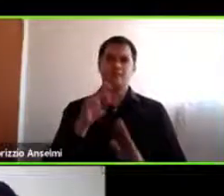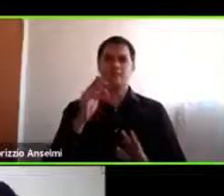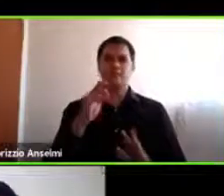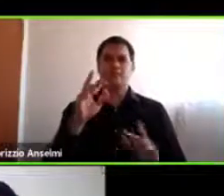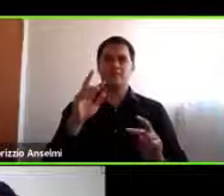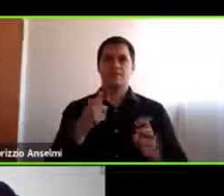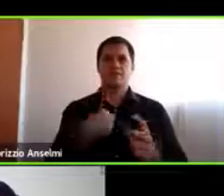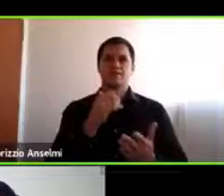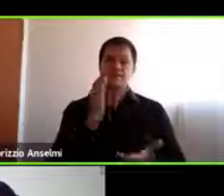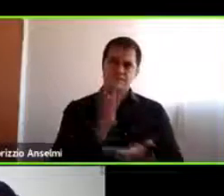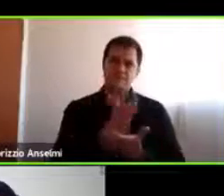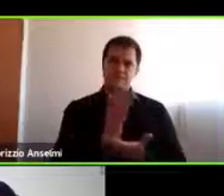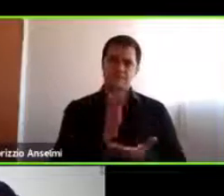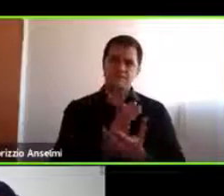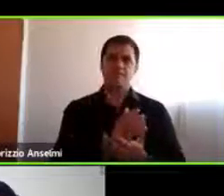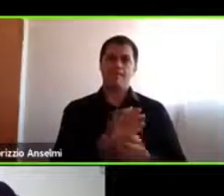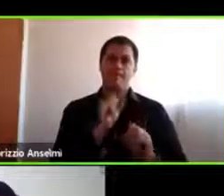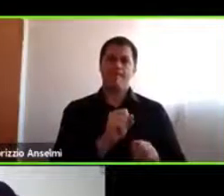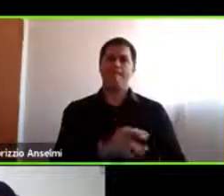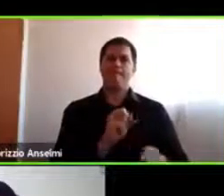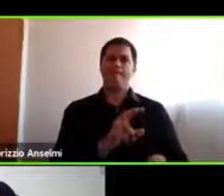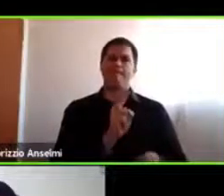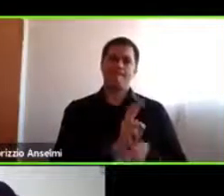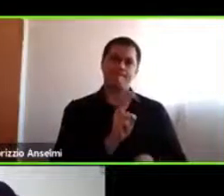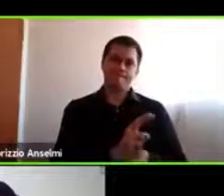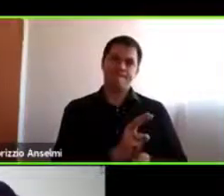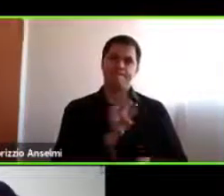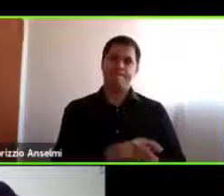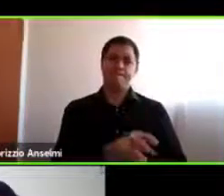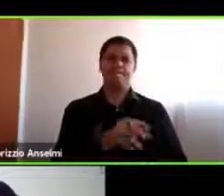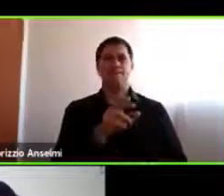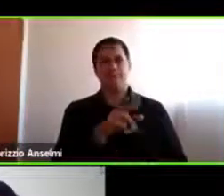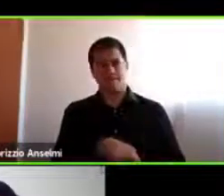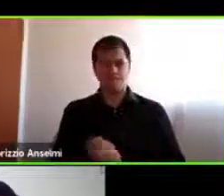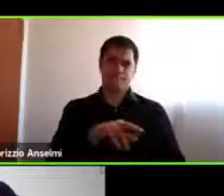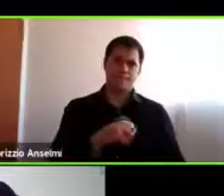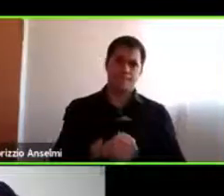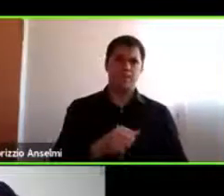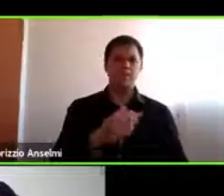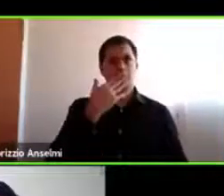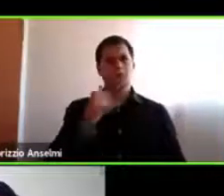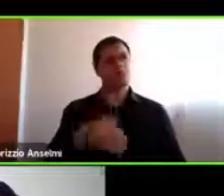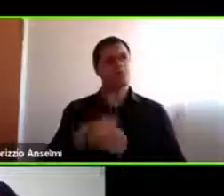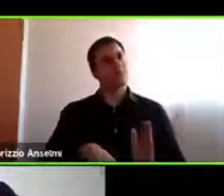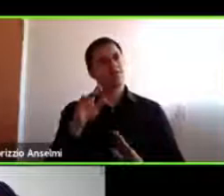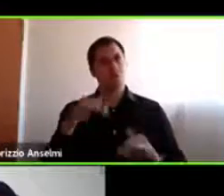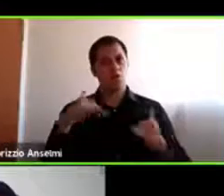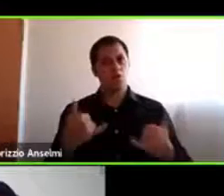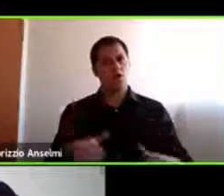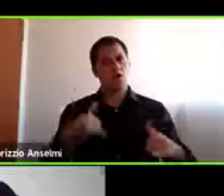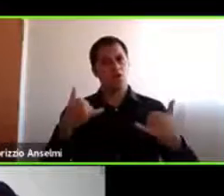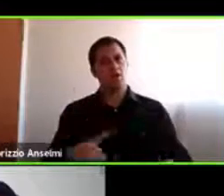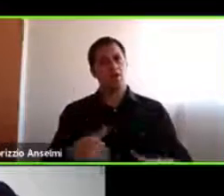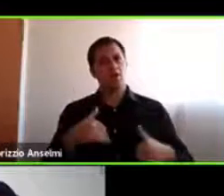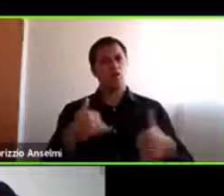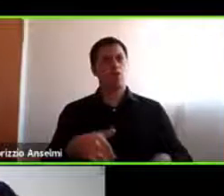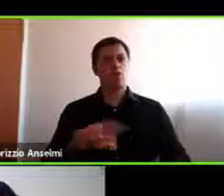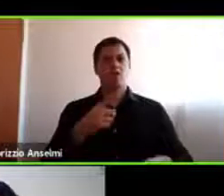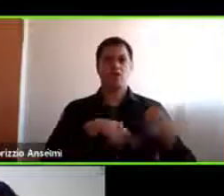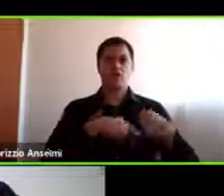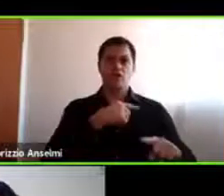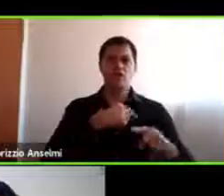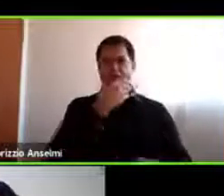como estrictamente más pedagógica de ensayo irse por el lado del juego o sea cuente historias bonitas y el niño